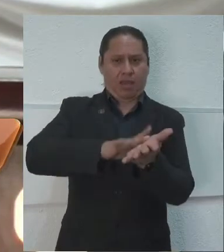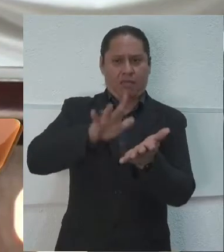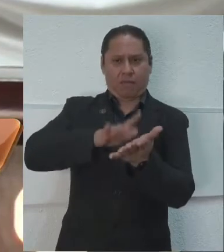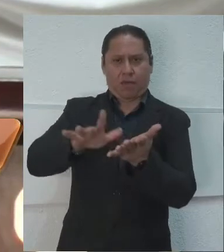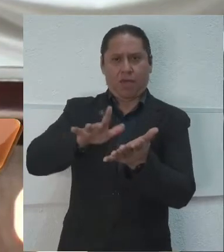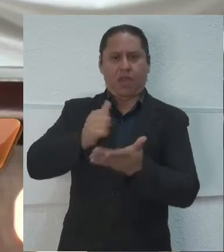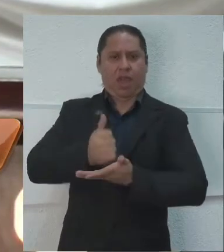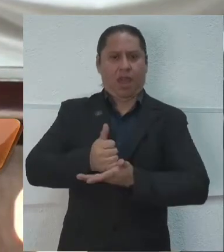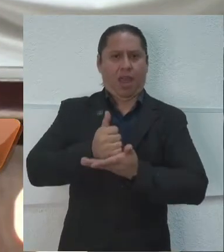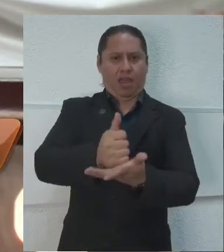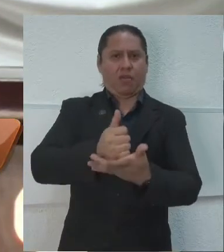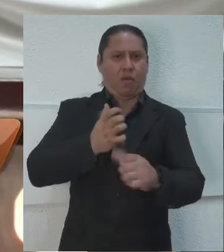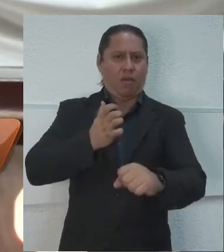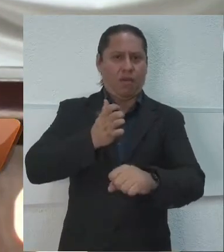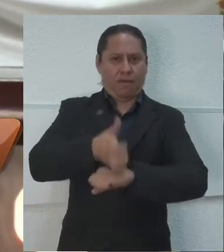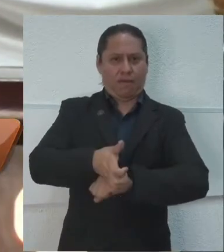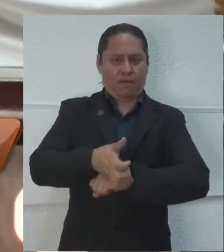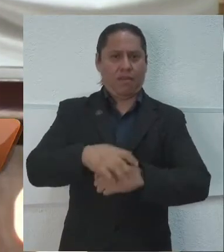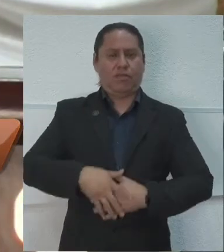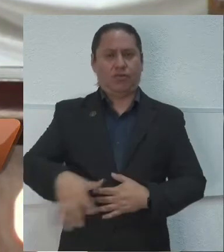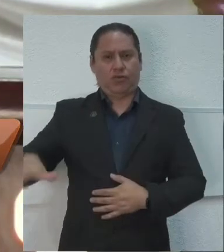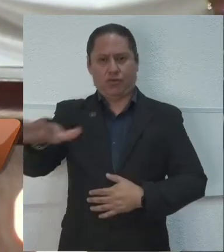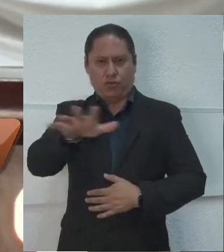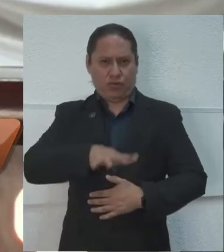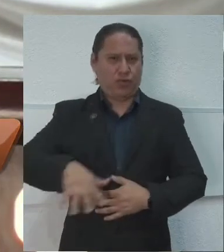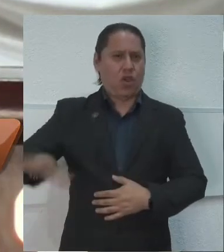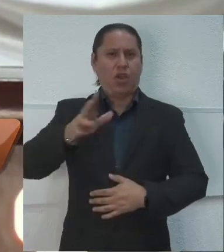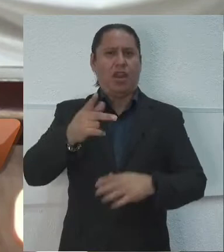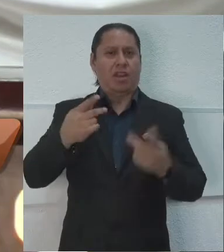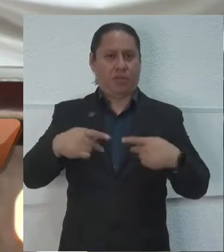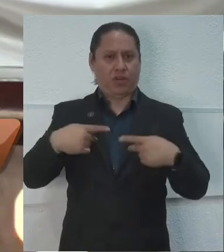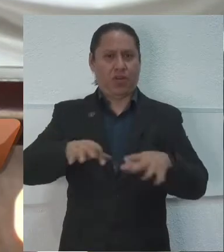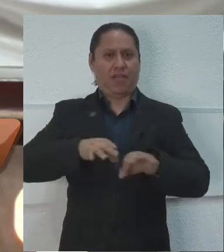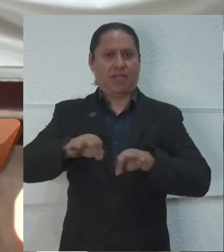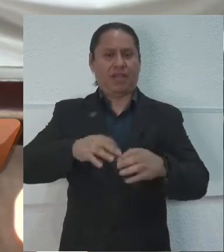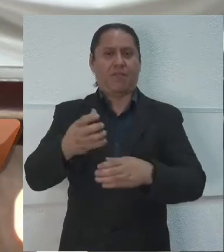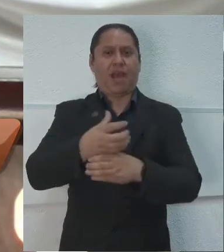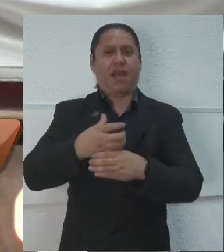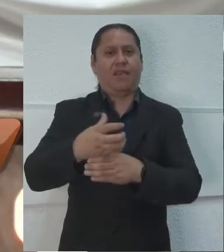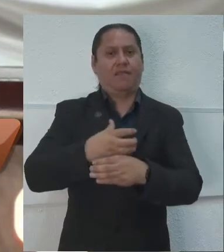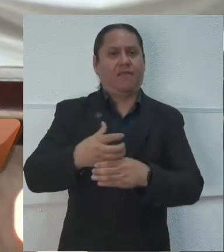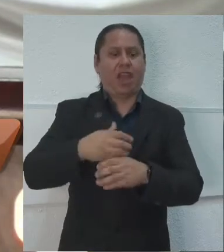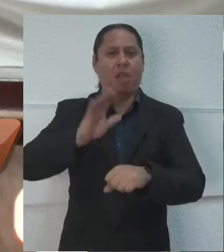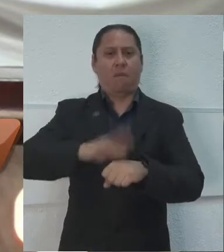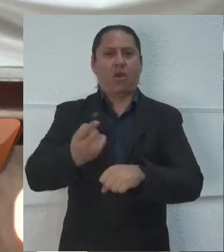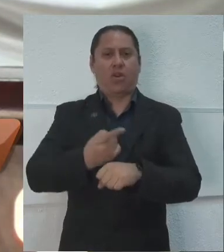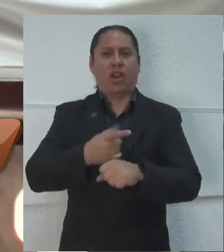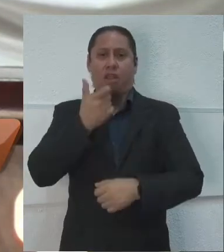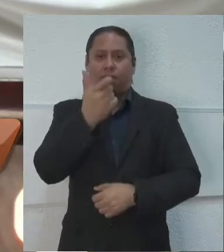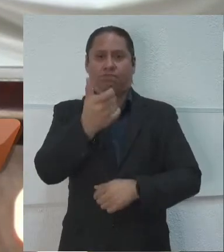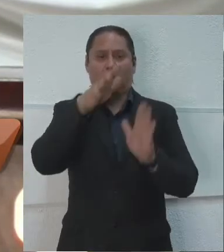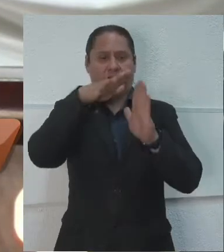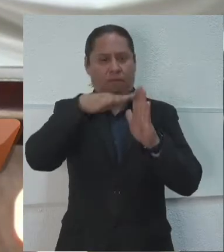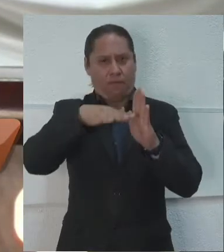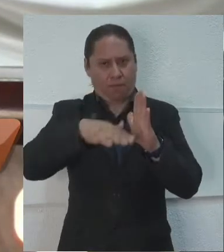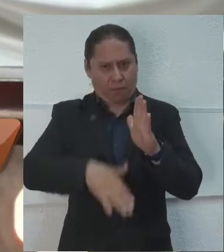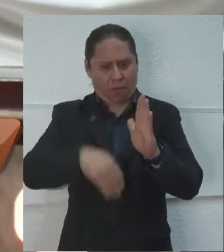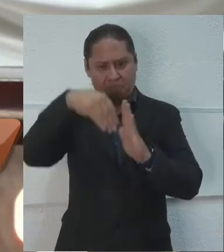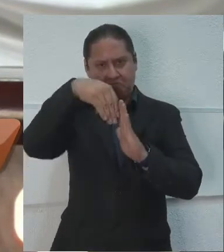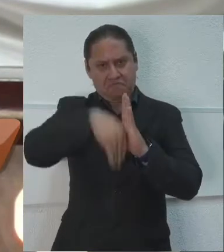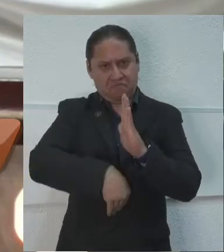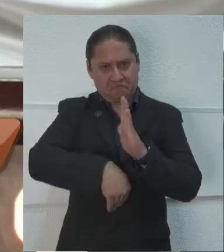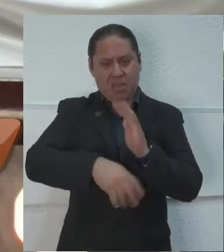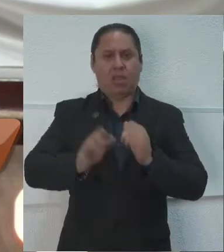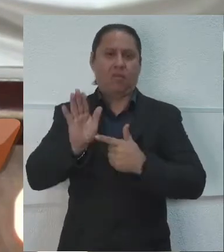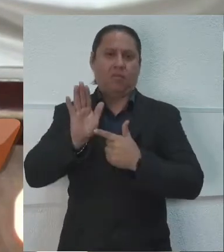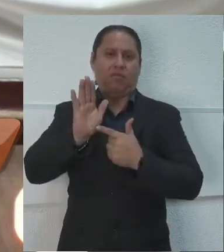ayuda extraordinaria para las y los cafeticultores de Chiapas con motivo de la caída del precio del café,